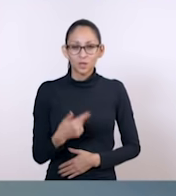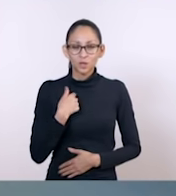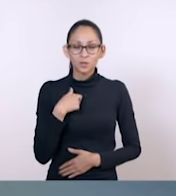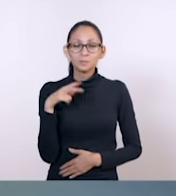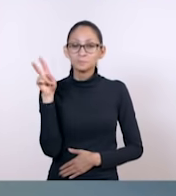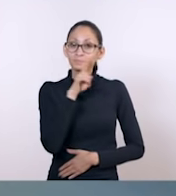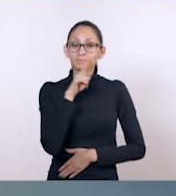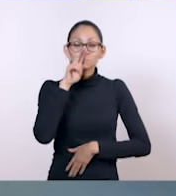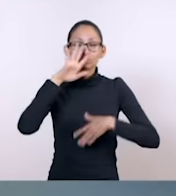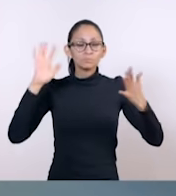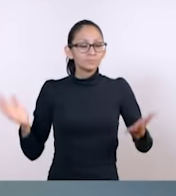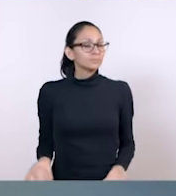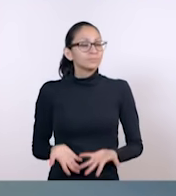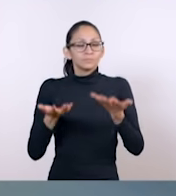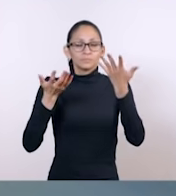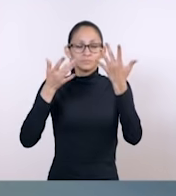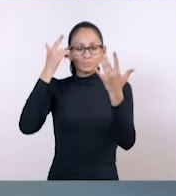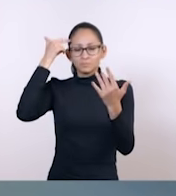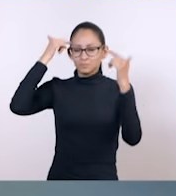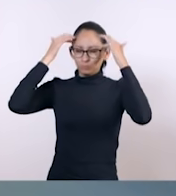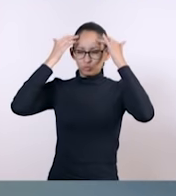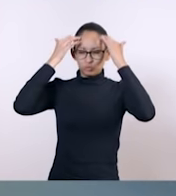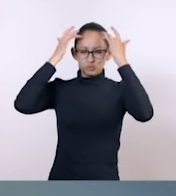déjame respirar, contactar.